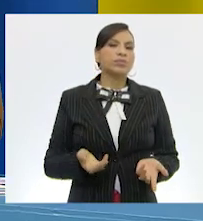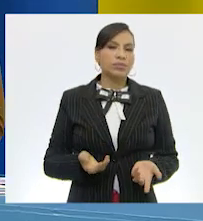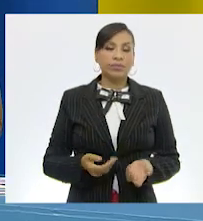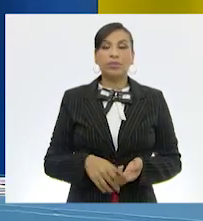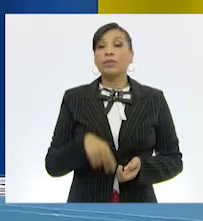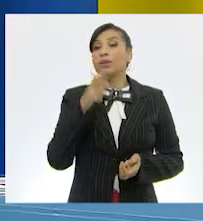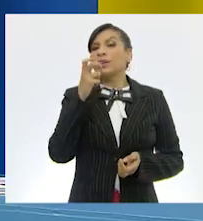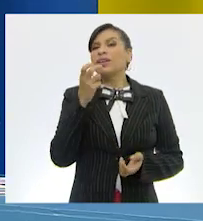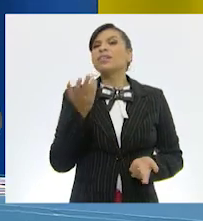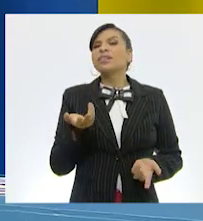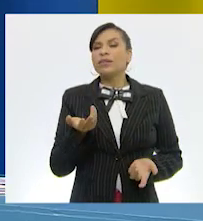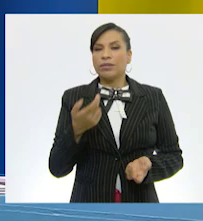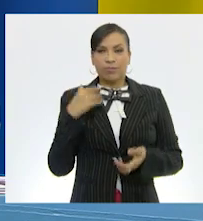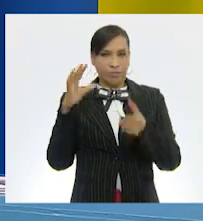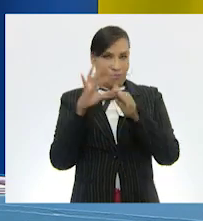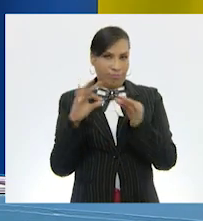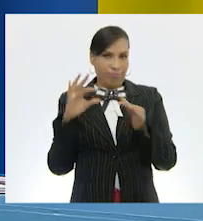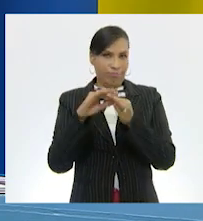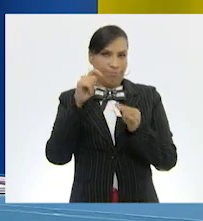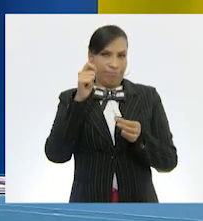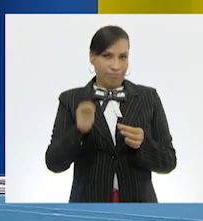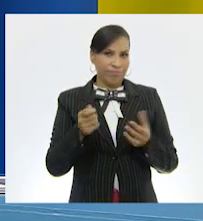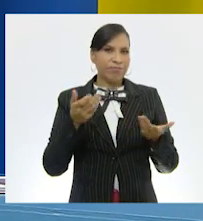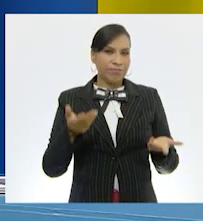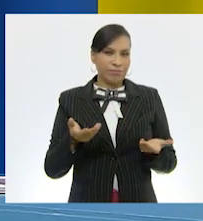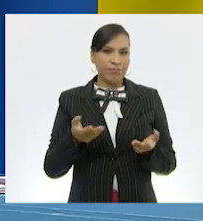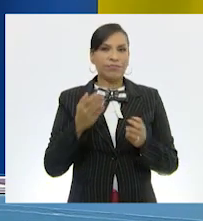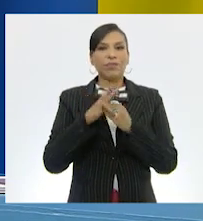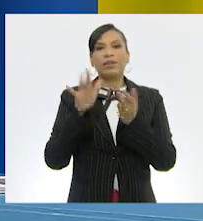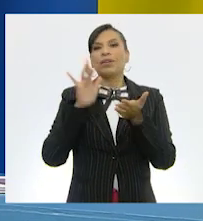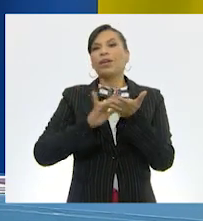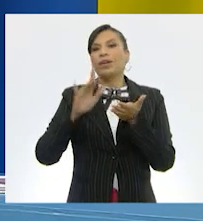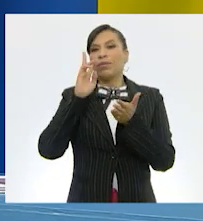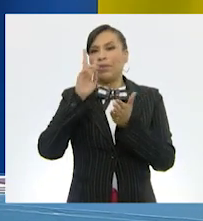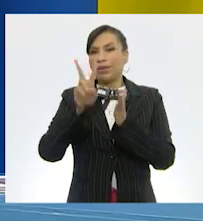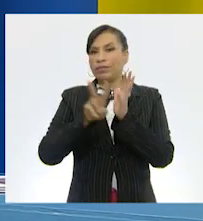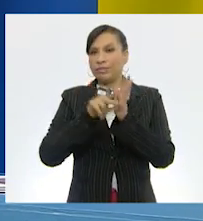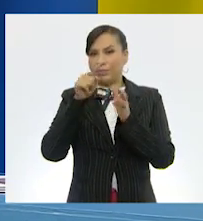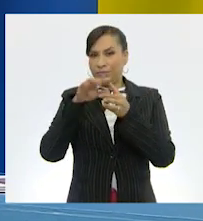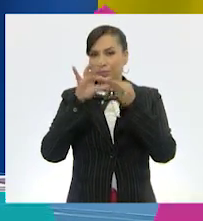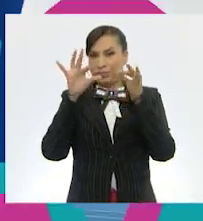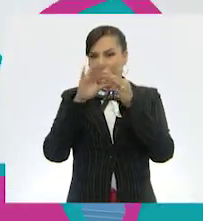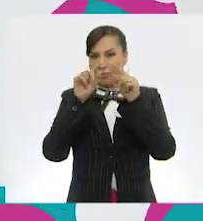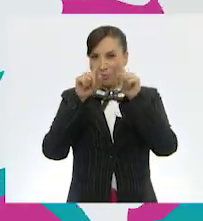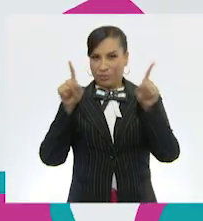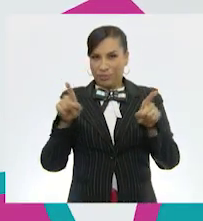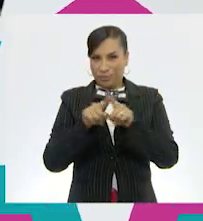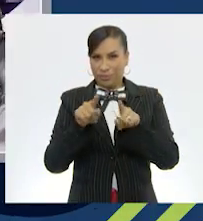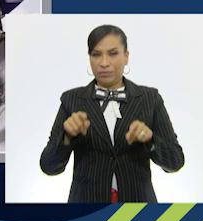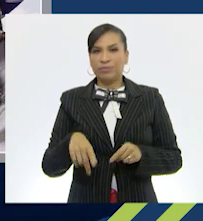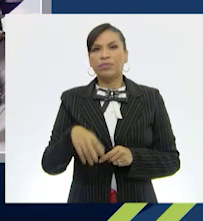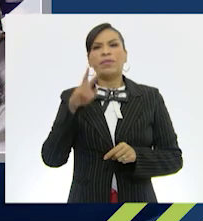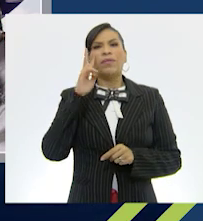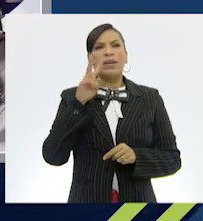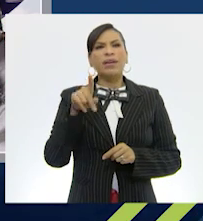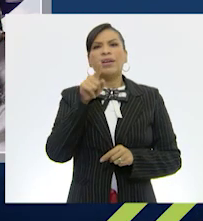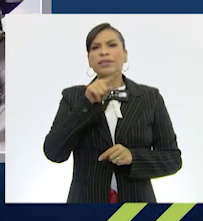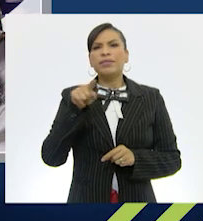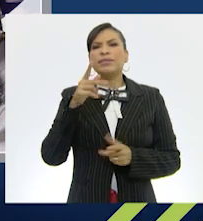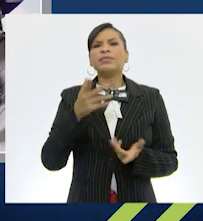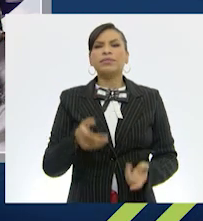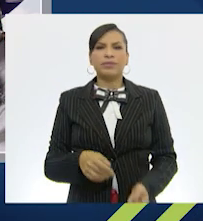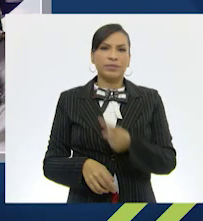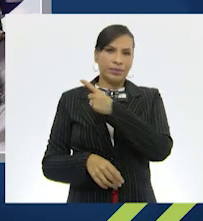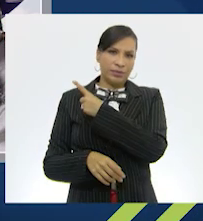el sincretismo te lo voy a explicar de la siguiente manera con el apoyo del siguiente esquema. Como podemos observar,